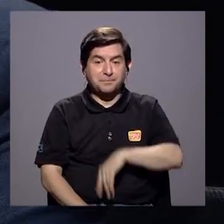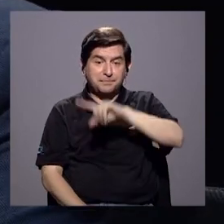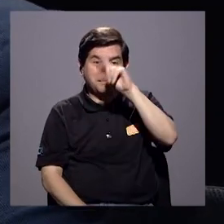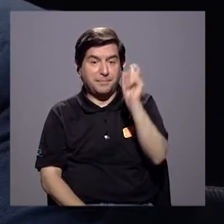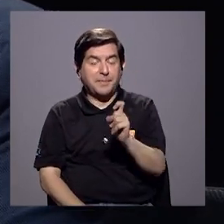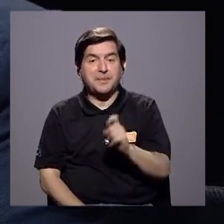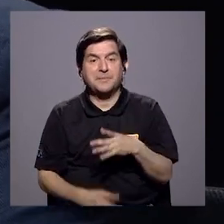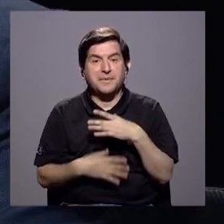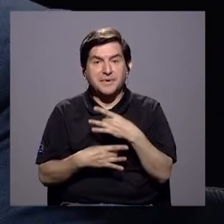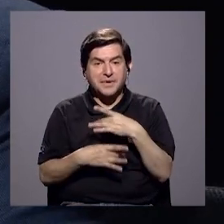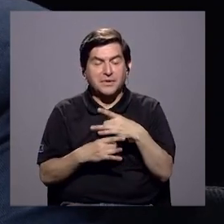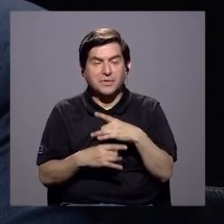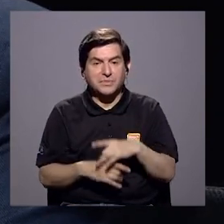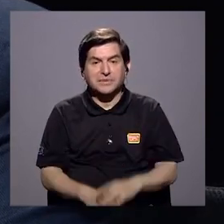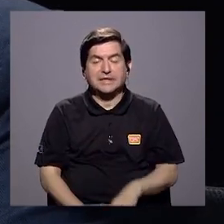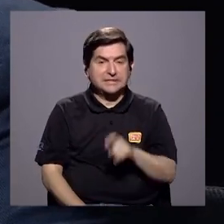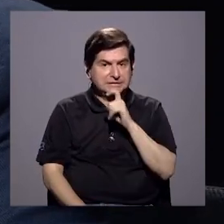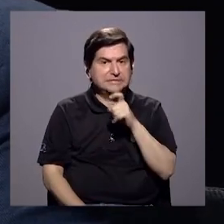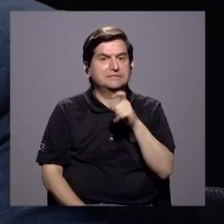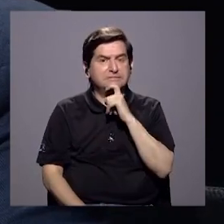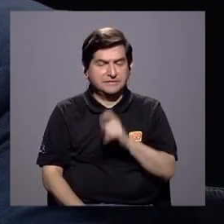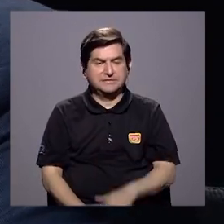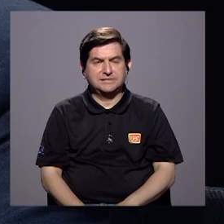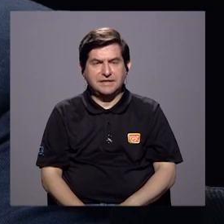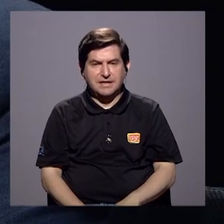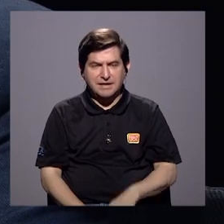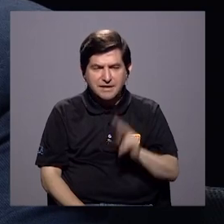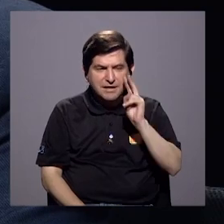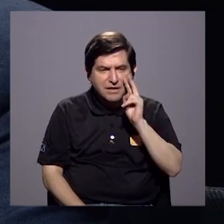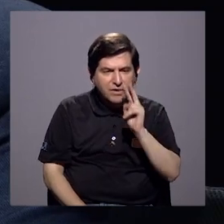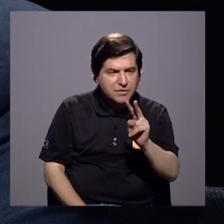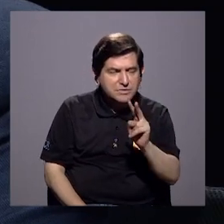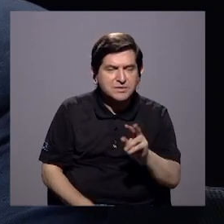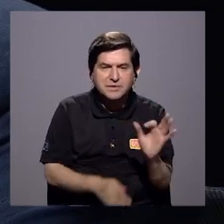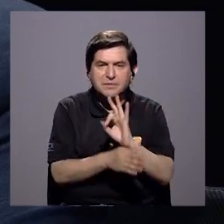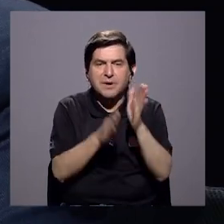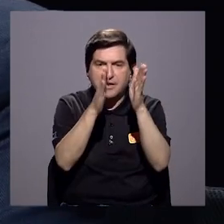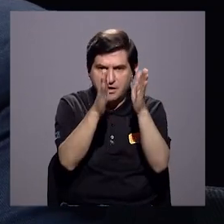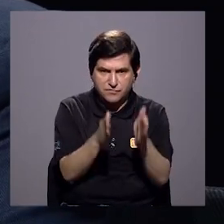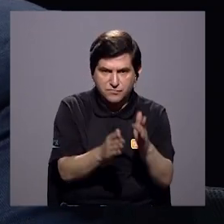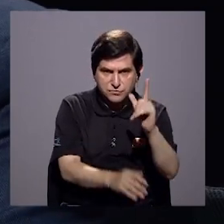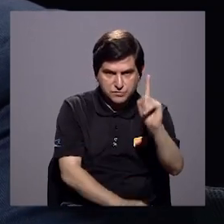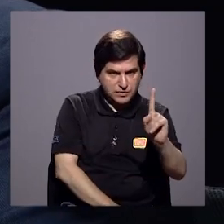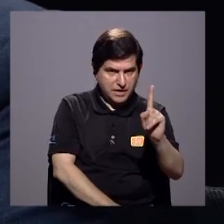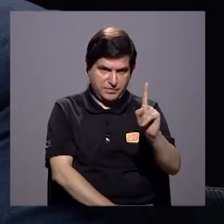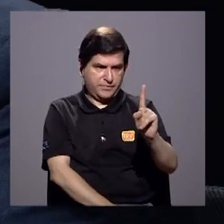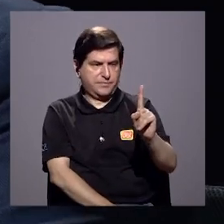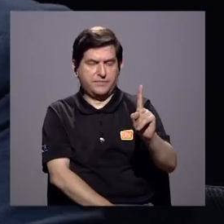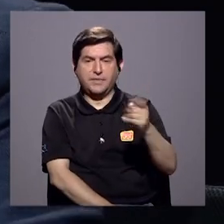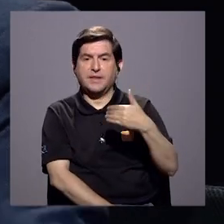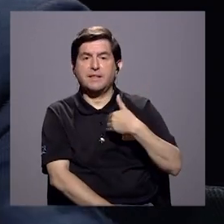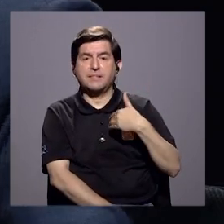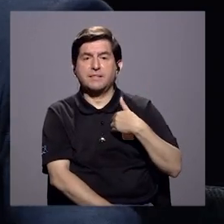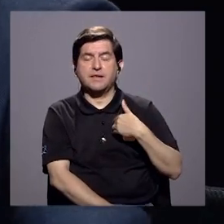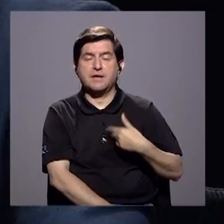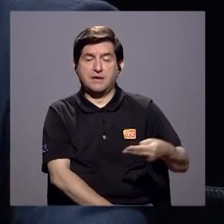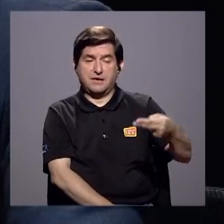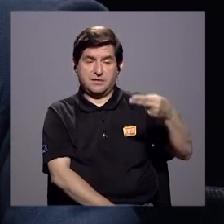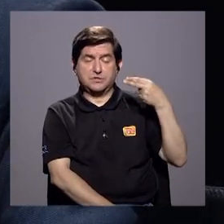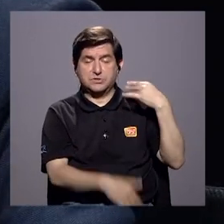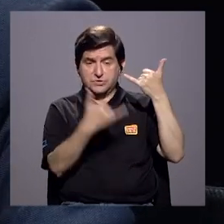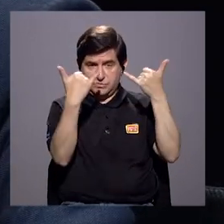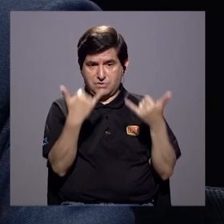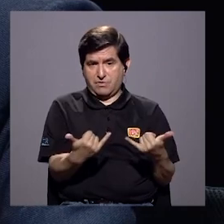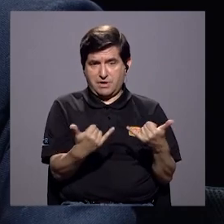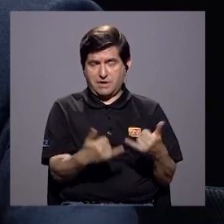pregunta tan interesante y comprometedora porque lo que vemos es que tenemos un funcionario que tiene un pasado de